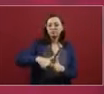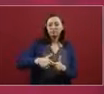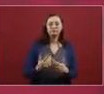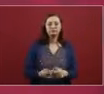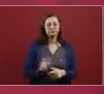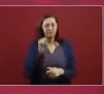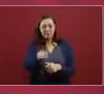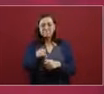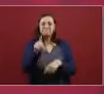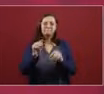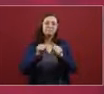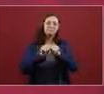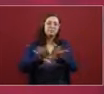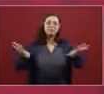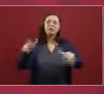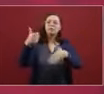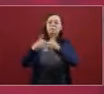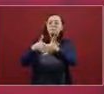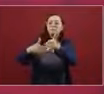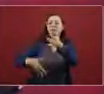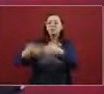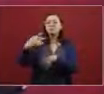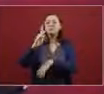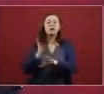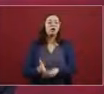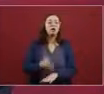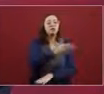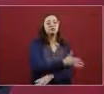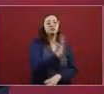esta gasolinera fue clausurada en